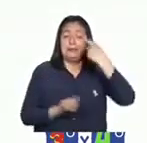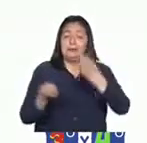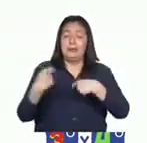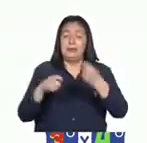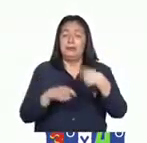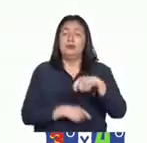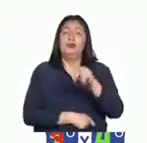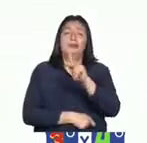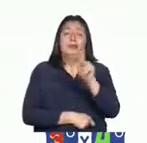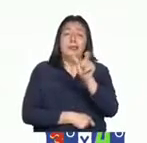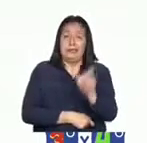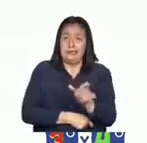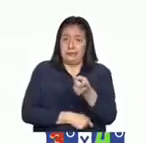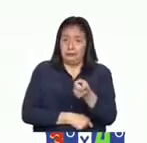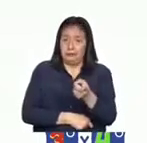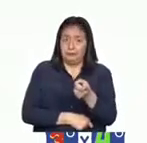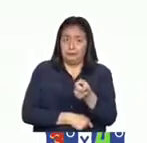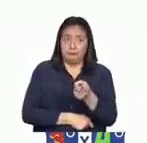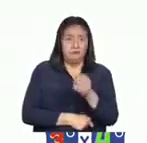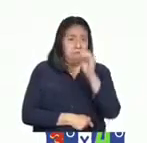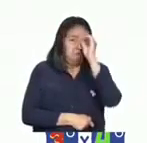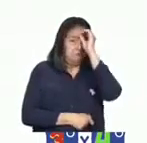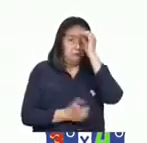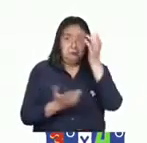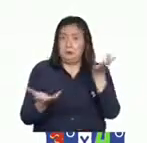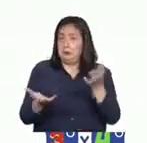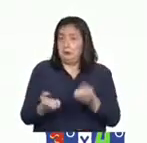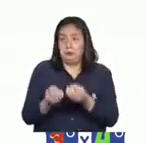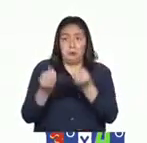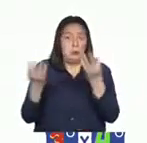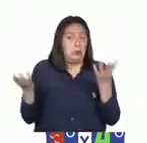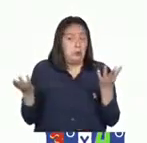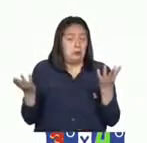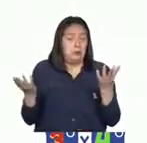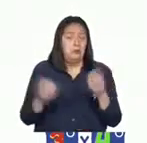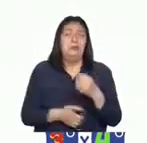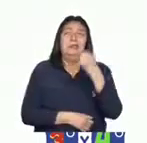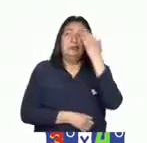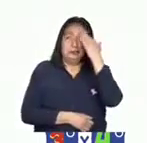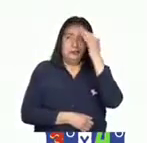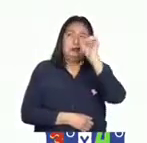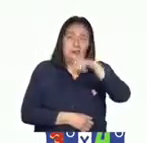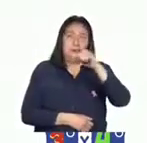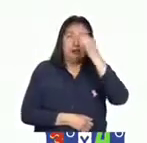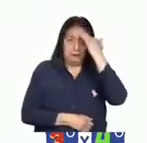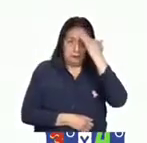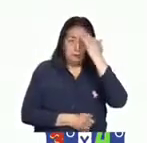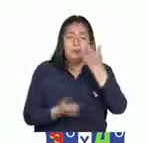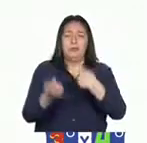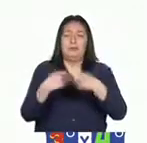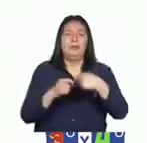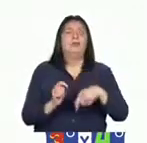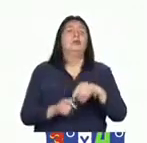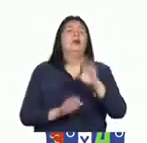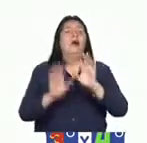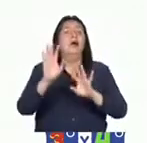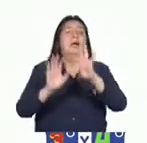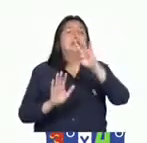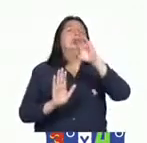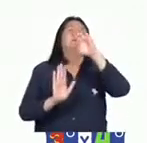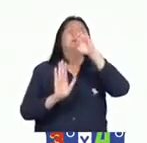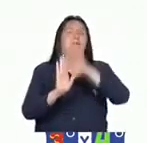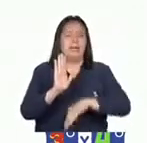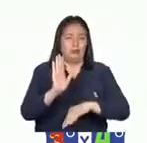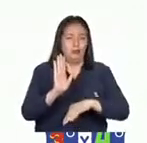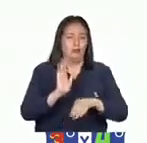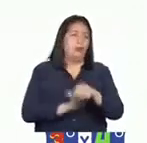vendió Quilla. No tenemos la cantidad exacta, solo sabemos que Quilla vendió 14